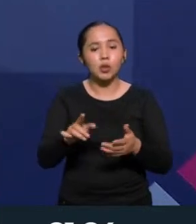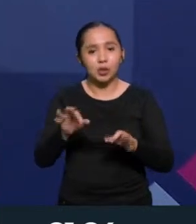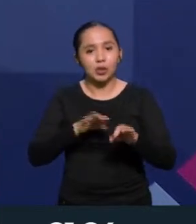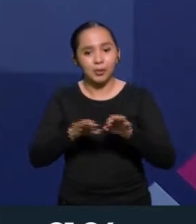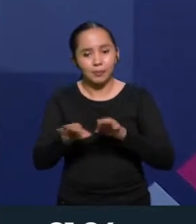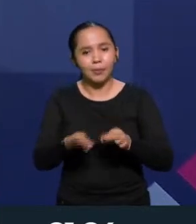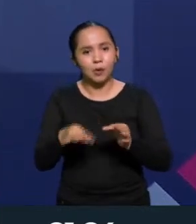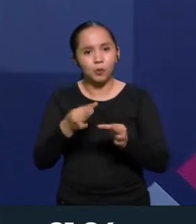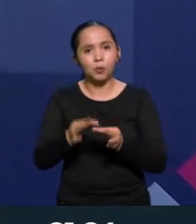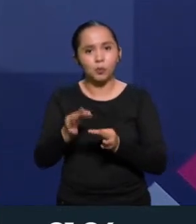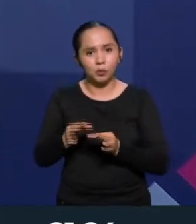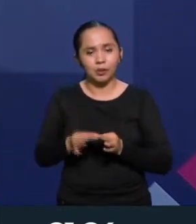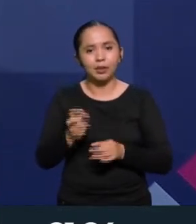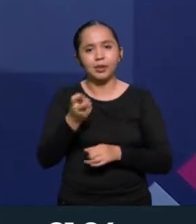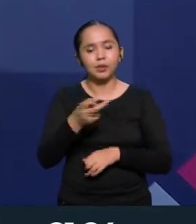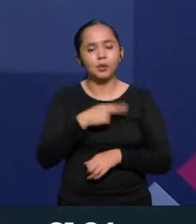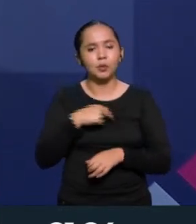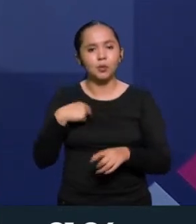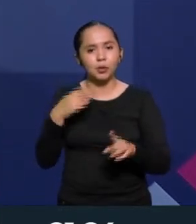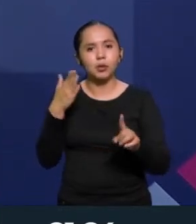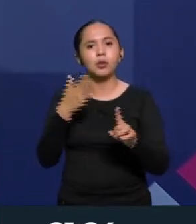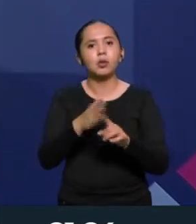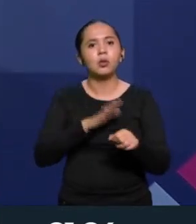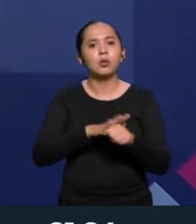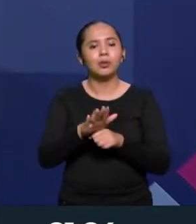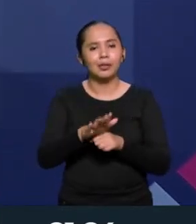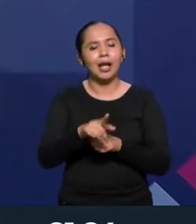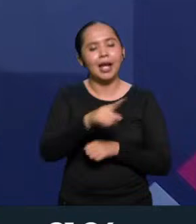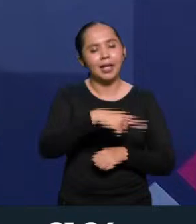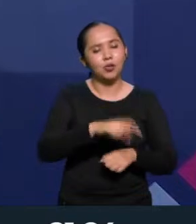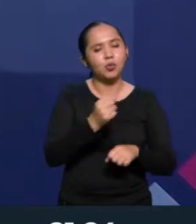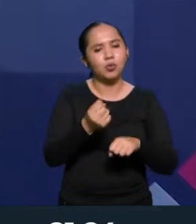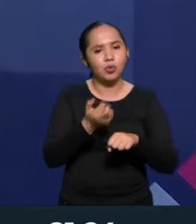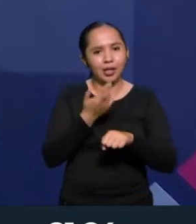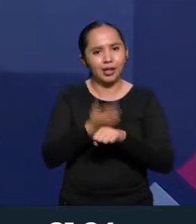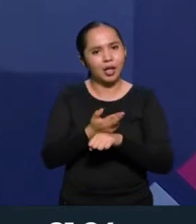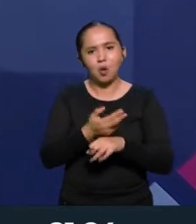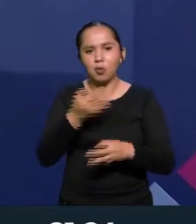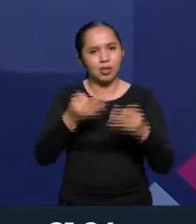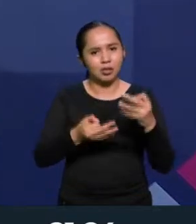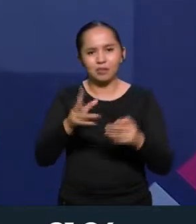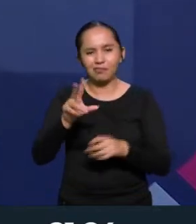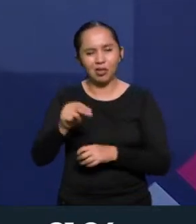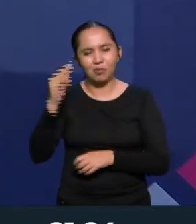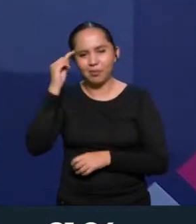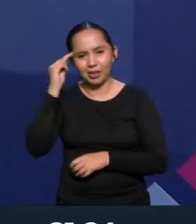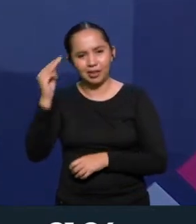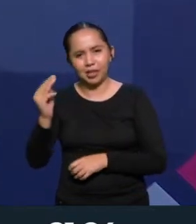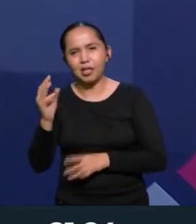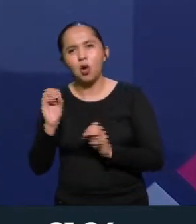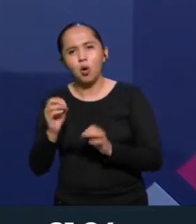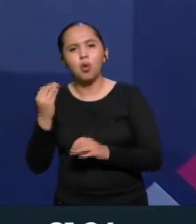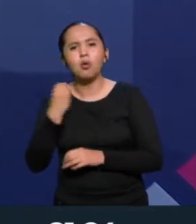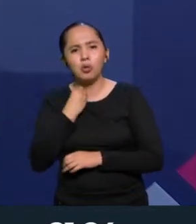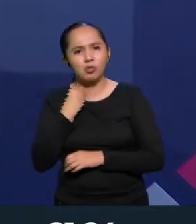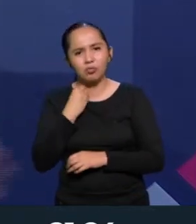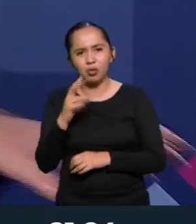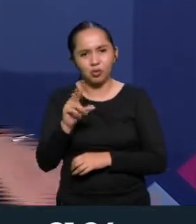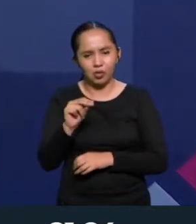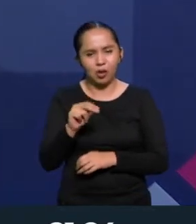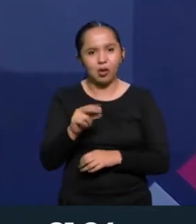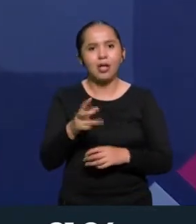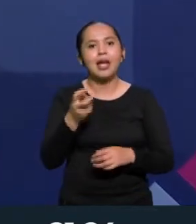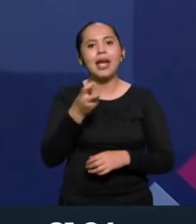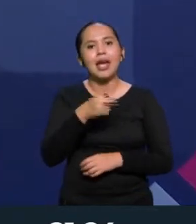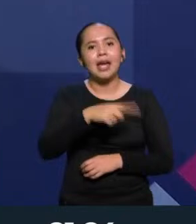los consideramos enfocados, reitero, en actuarios y en secretarios, no en jueces, magistrados y ministros. Claramente pues, lo que